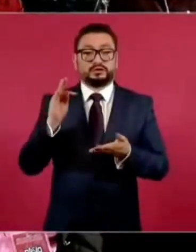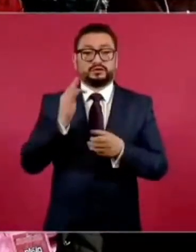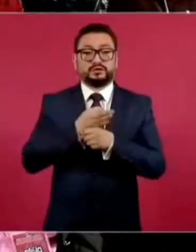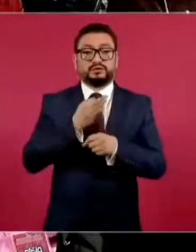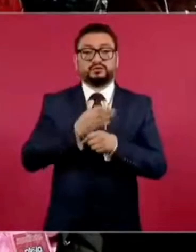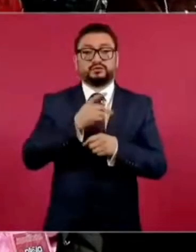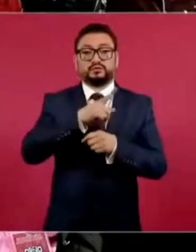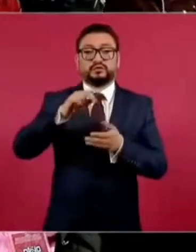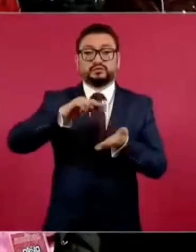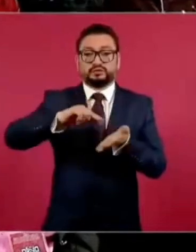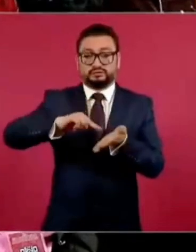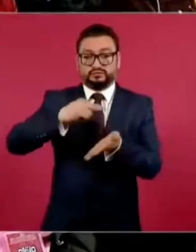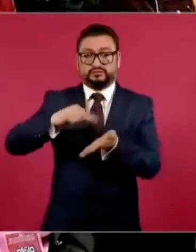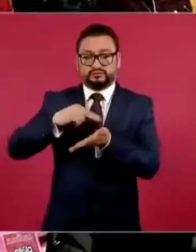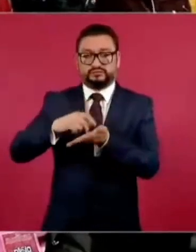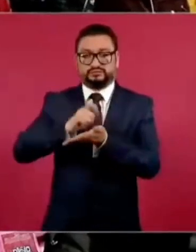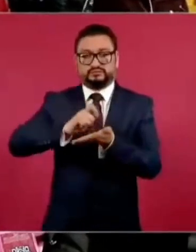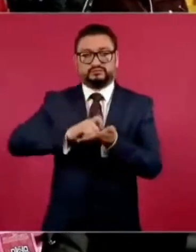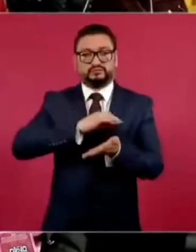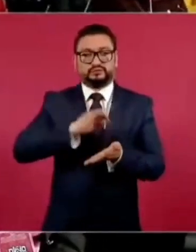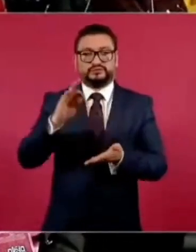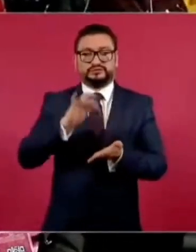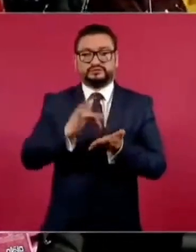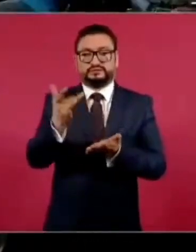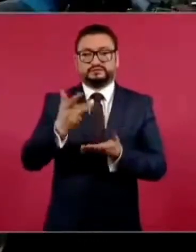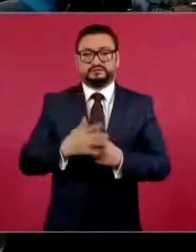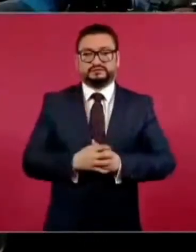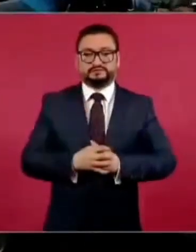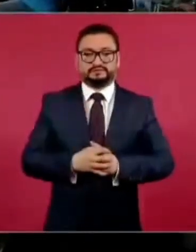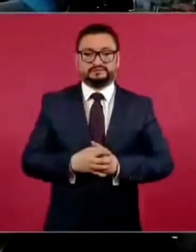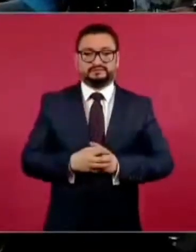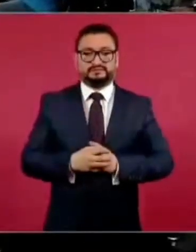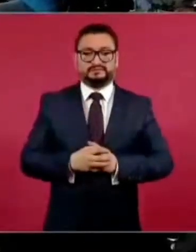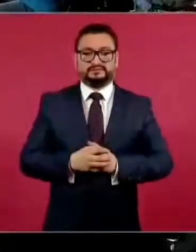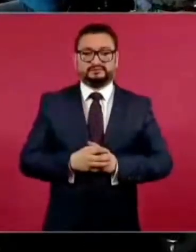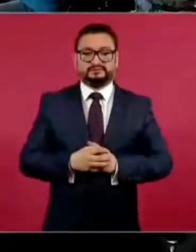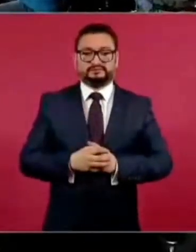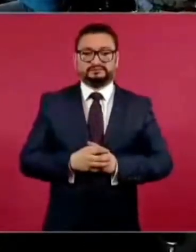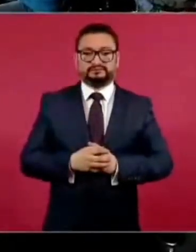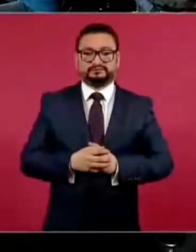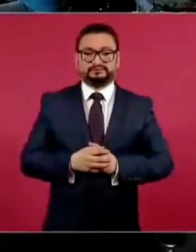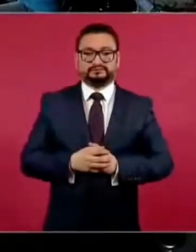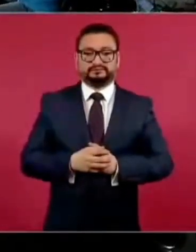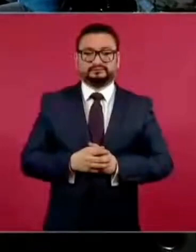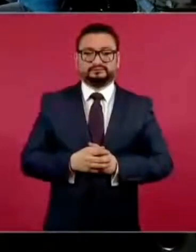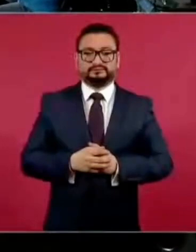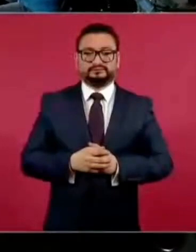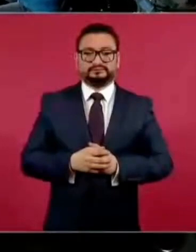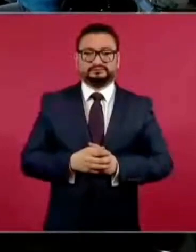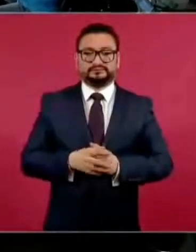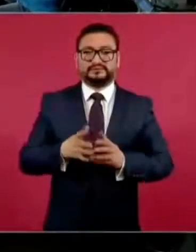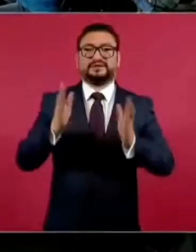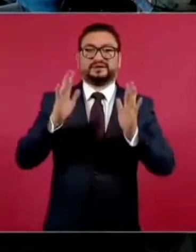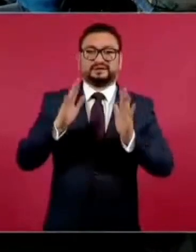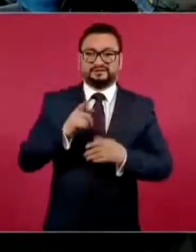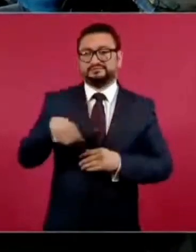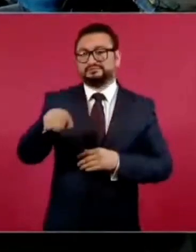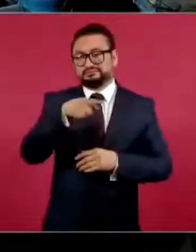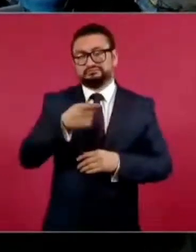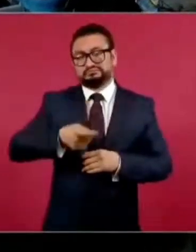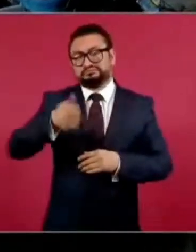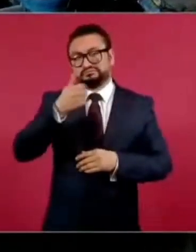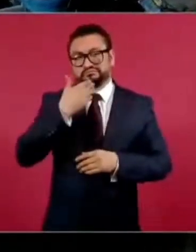usted poner su firma a este ejemplar. Gracias. Ah, pues va a ser de los primeros.